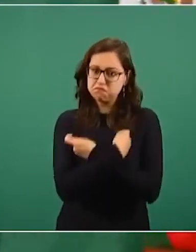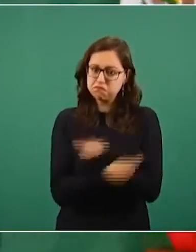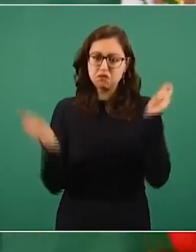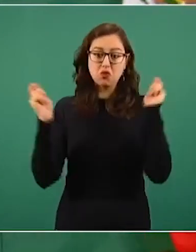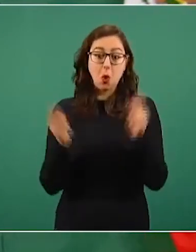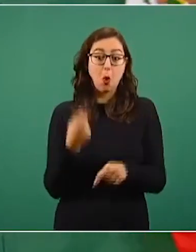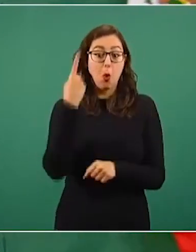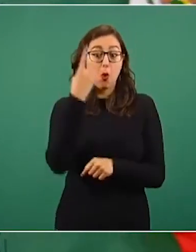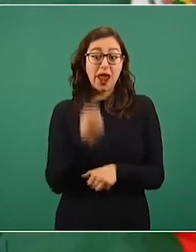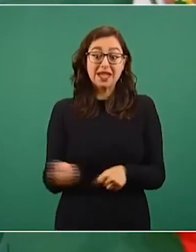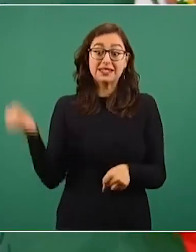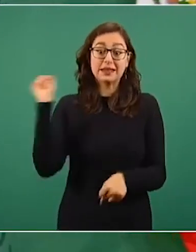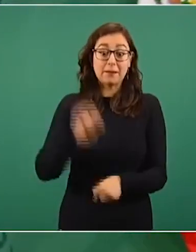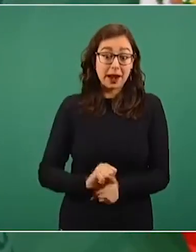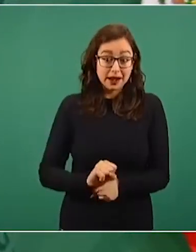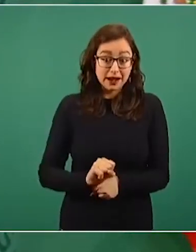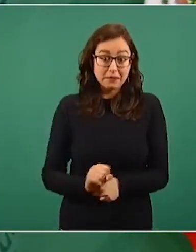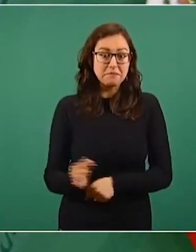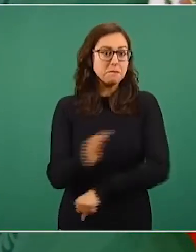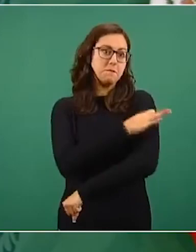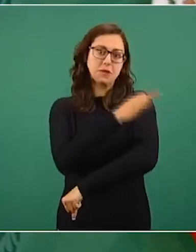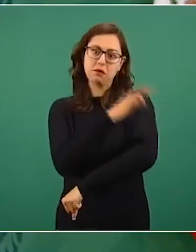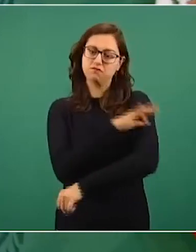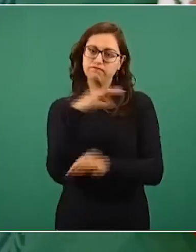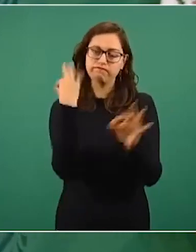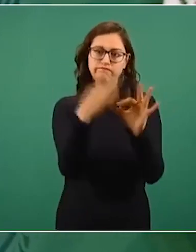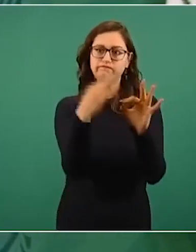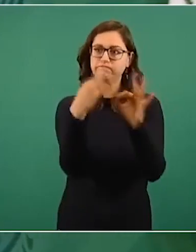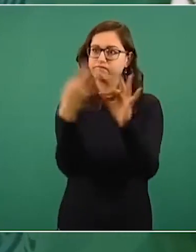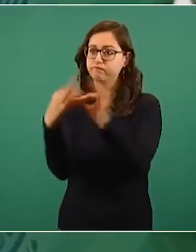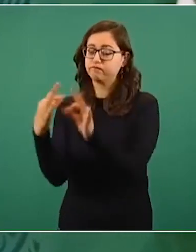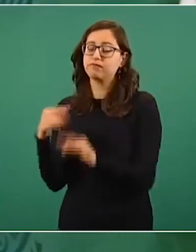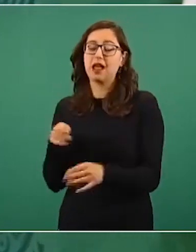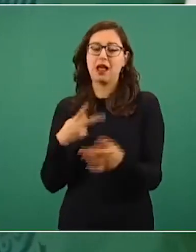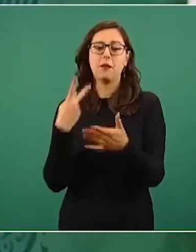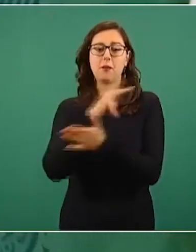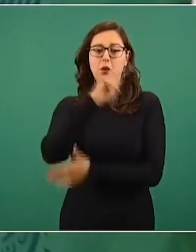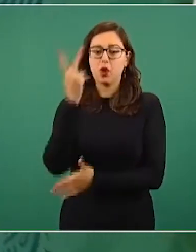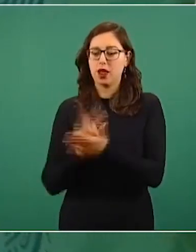el contrato que ya firmó el secretario de Salud, Jorge Alcocer. Dijo que